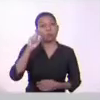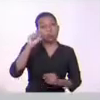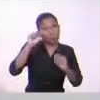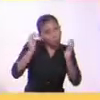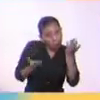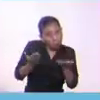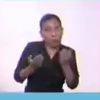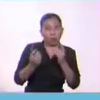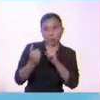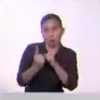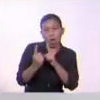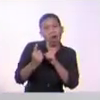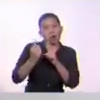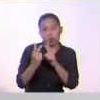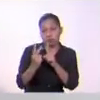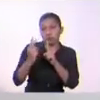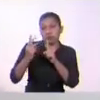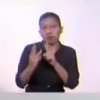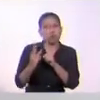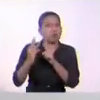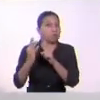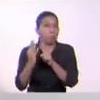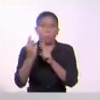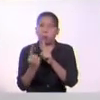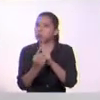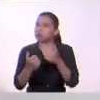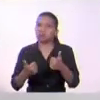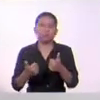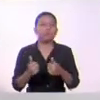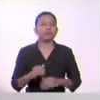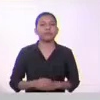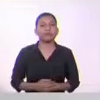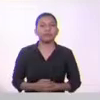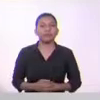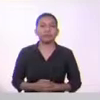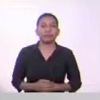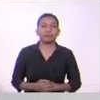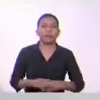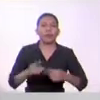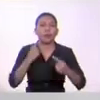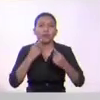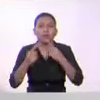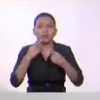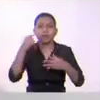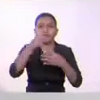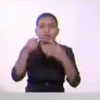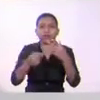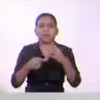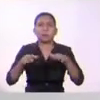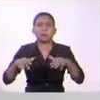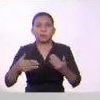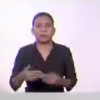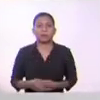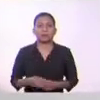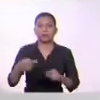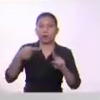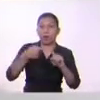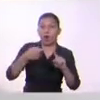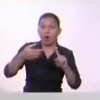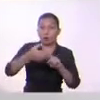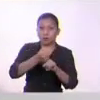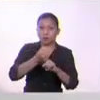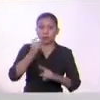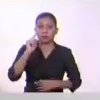entrevistadas. La entrevista puede clasificarse de la siguiente manera. De acuerdo al objetivo, tenemos